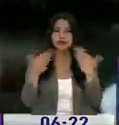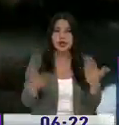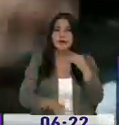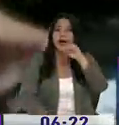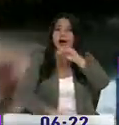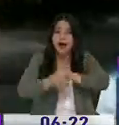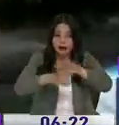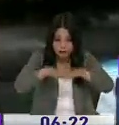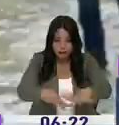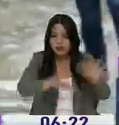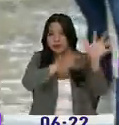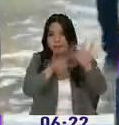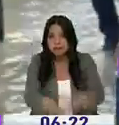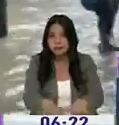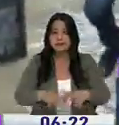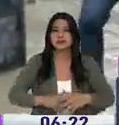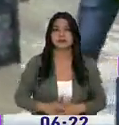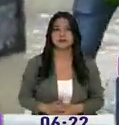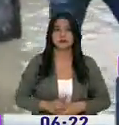tapiados.